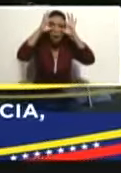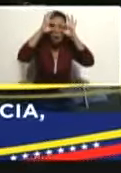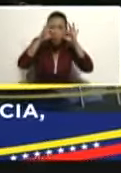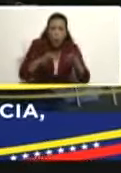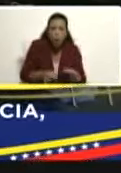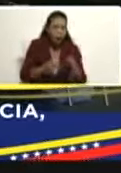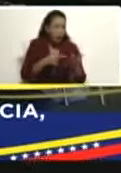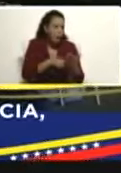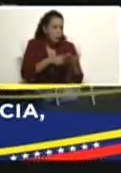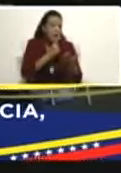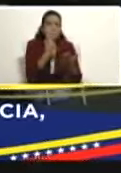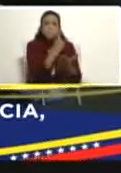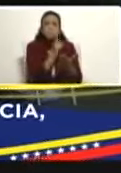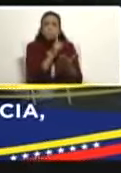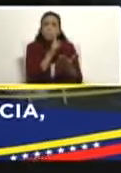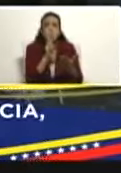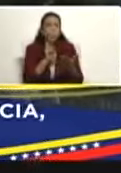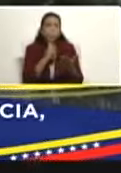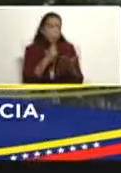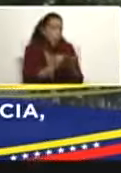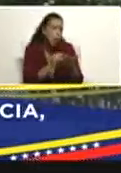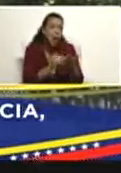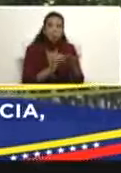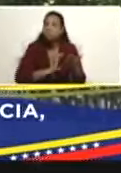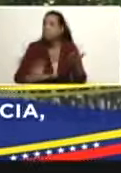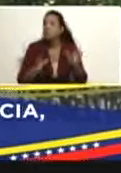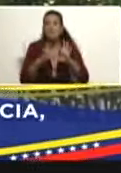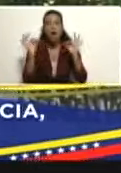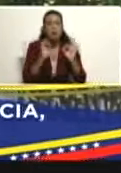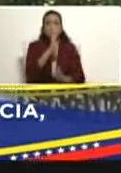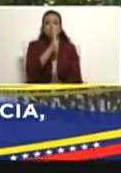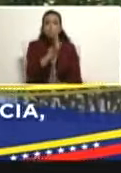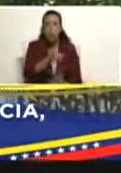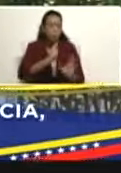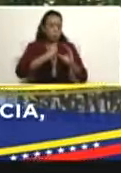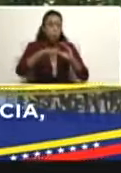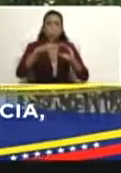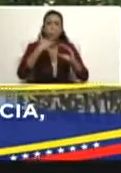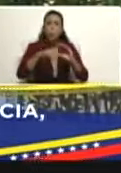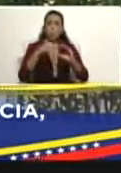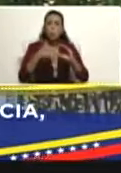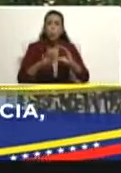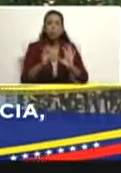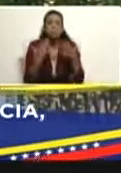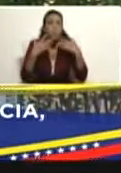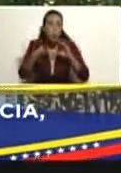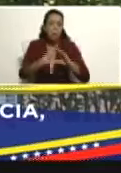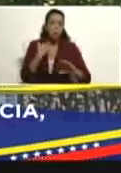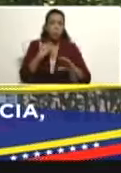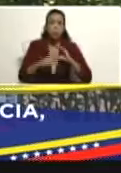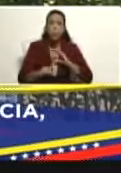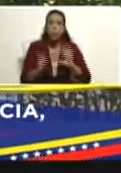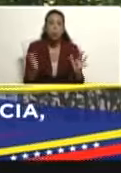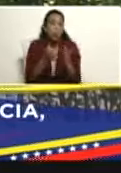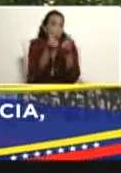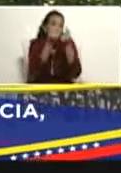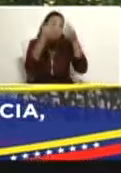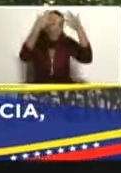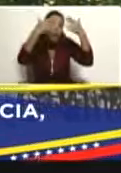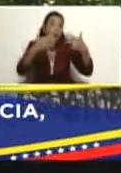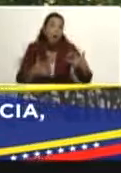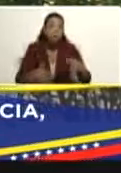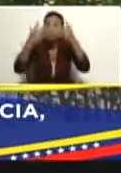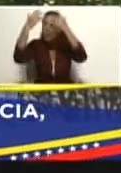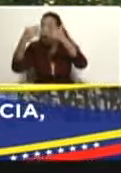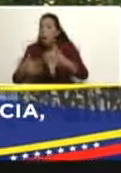huella digital. Entonces las transacciones financieras van a estar implicadas directamente con la economía digital.